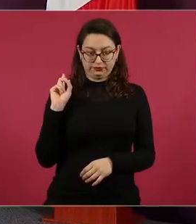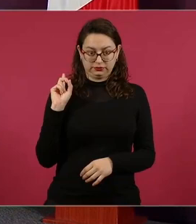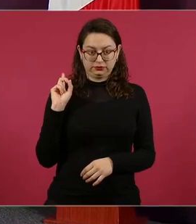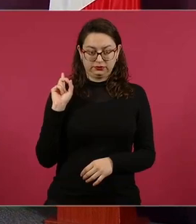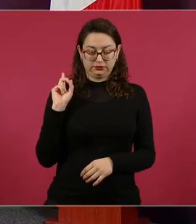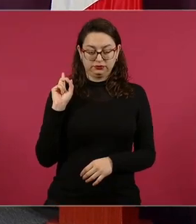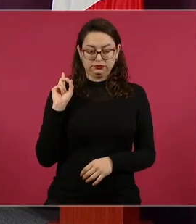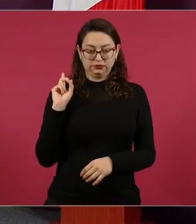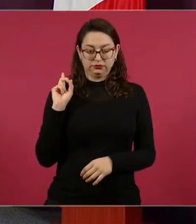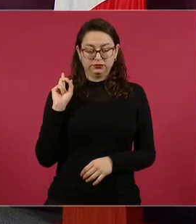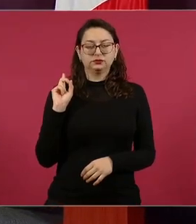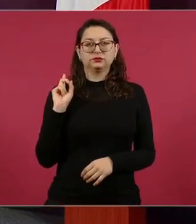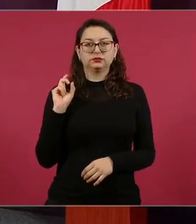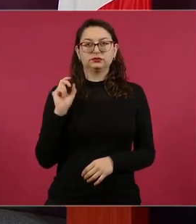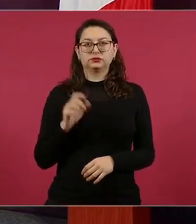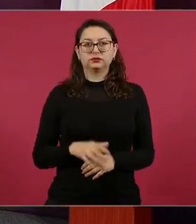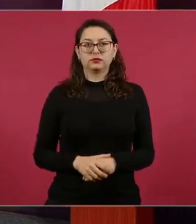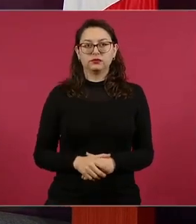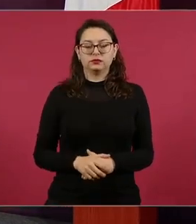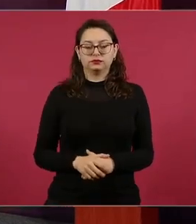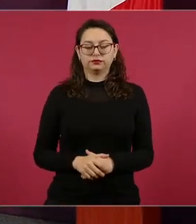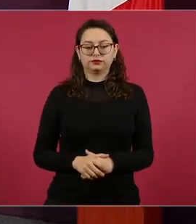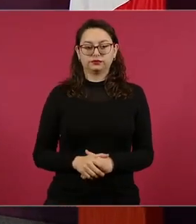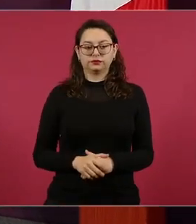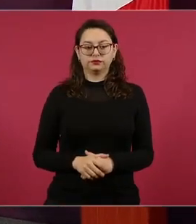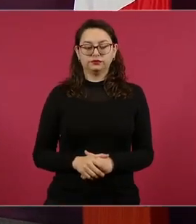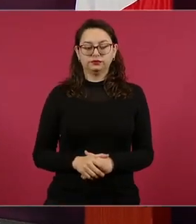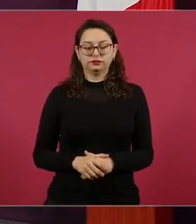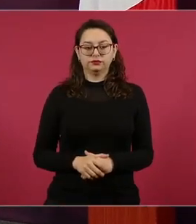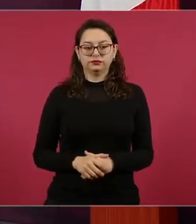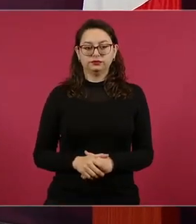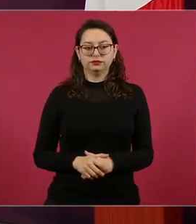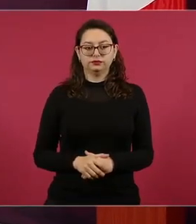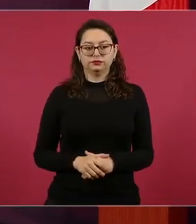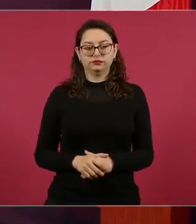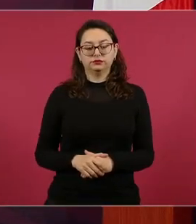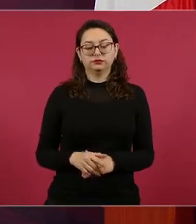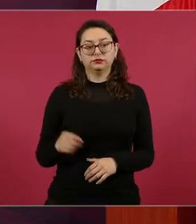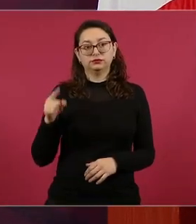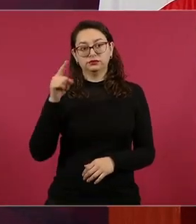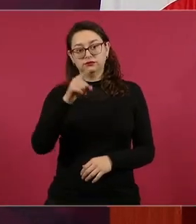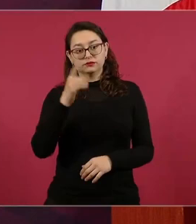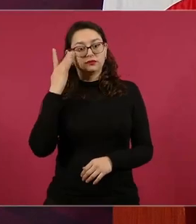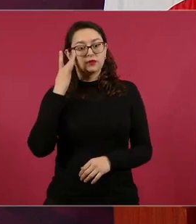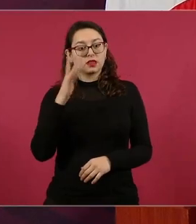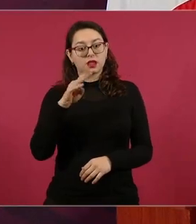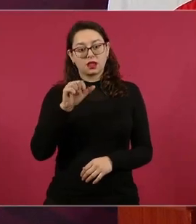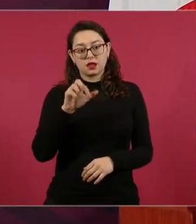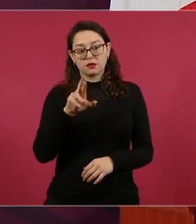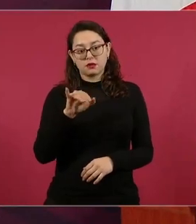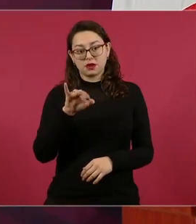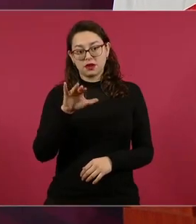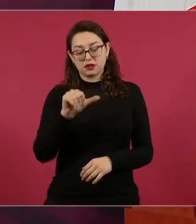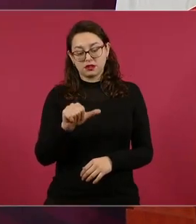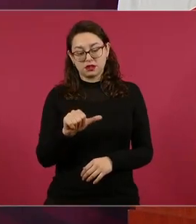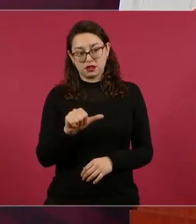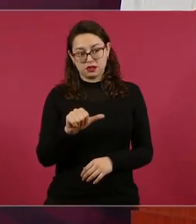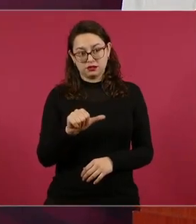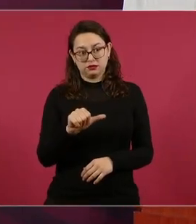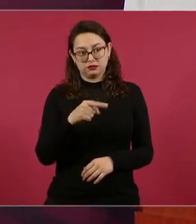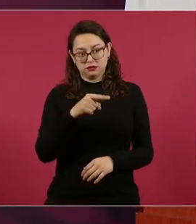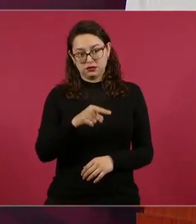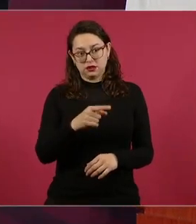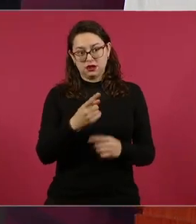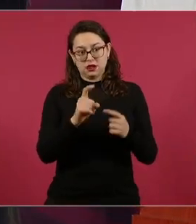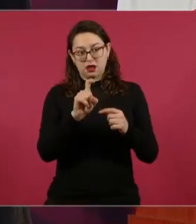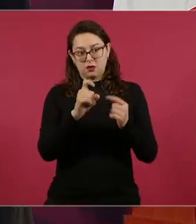bueno, primero inauguramos la presa de Santa María en Sinaloa, luego